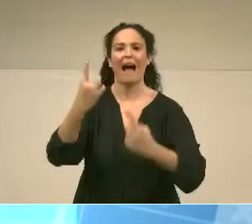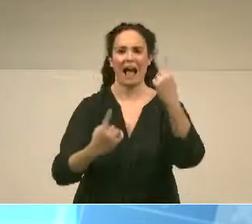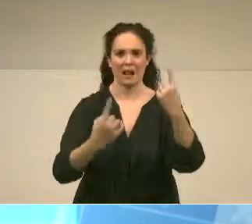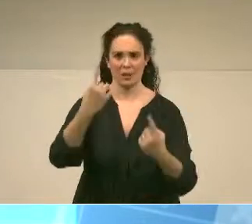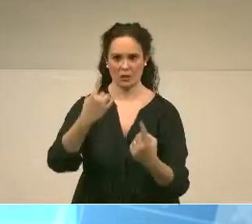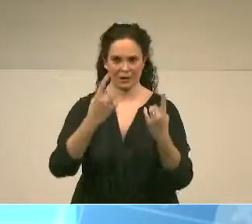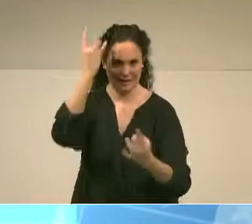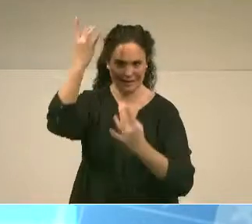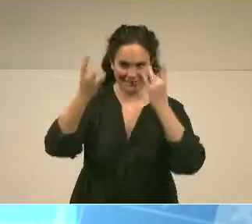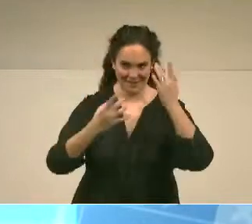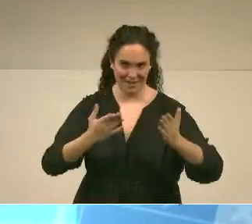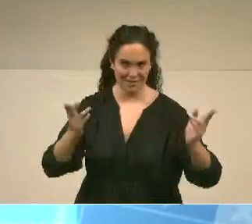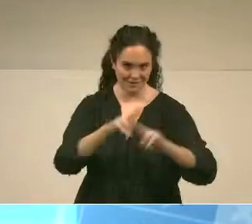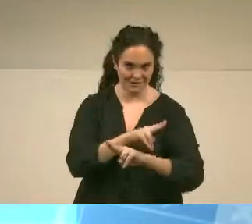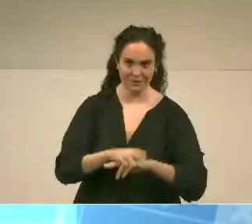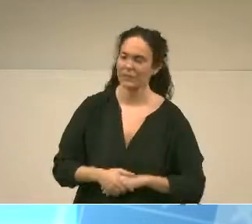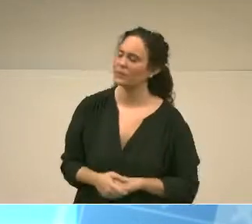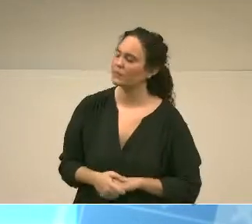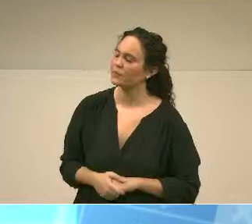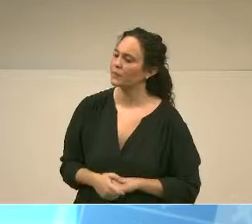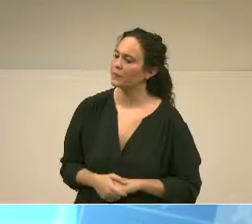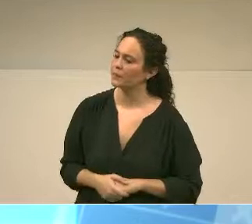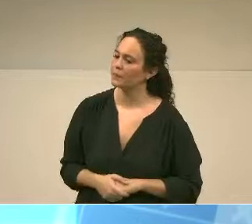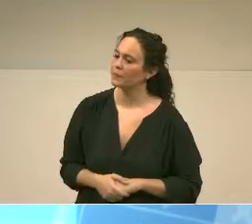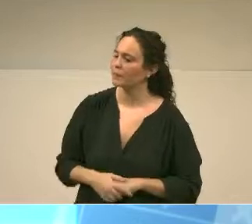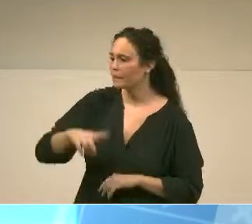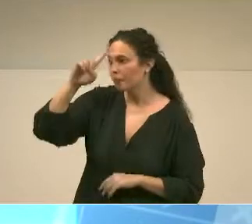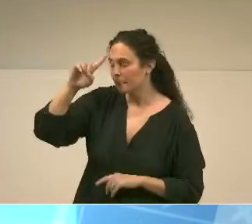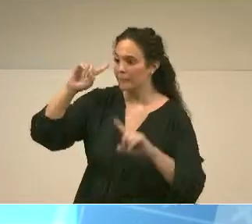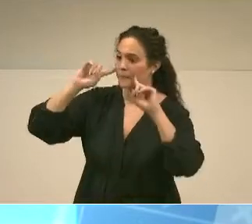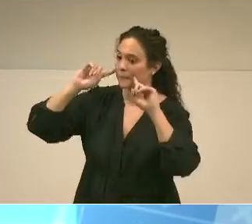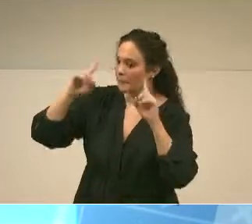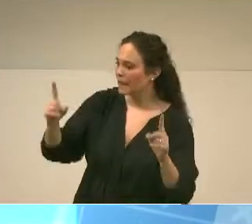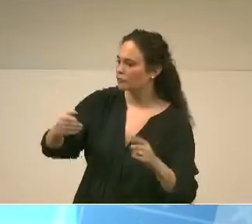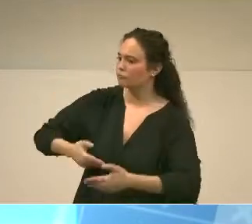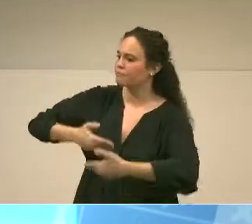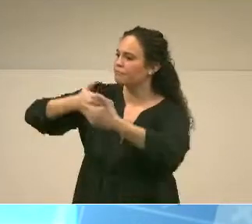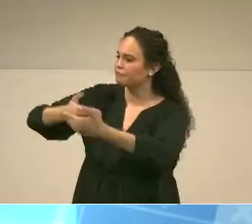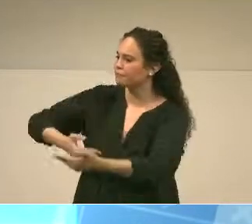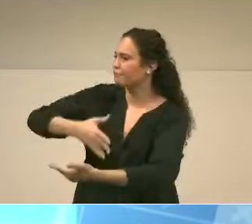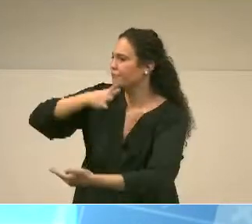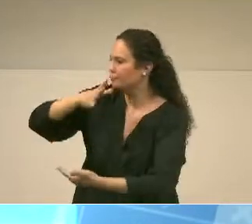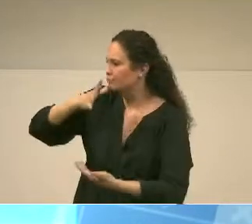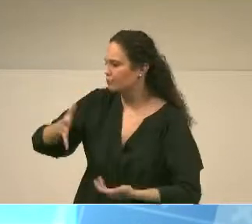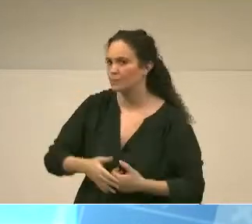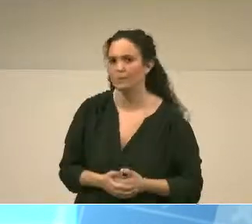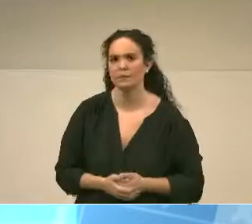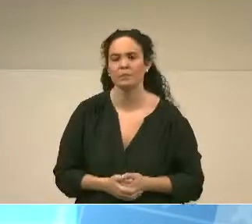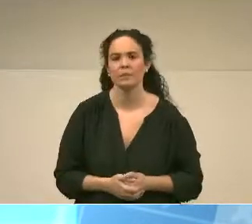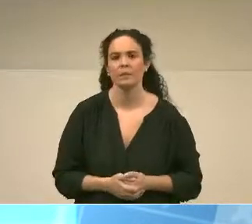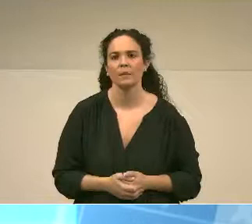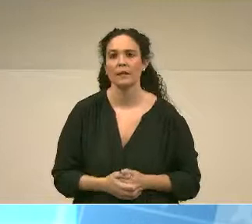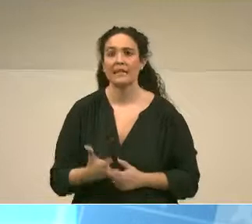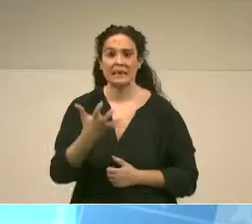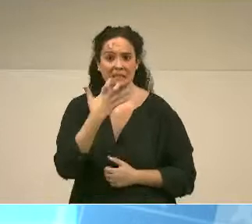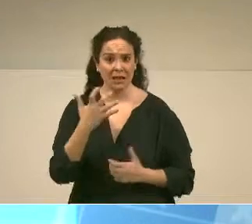jarduera. Zer da zehazki kasu hauetan atzeratzen ari? Larriak izaten ez